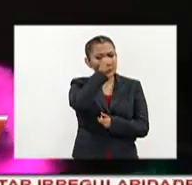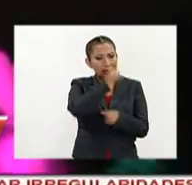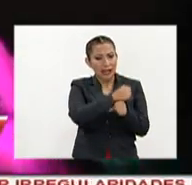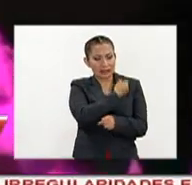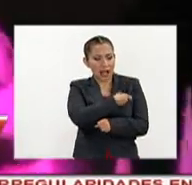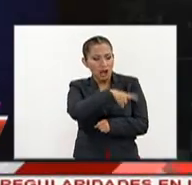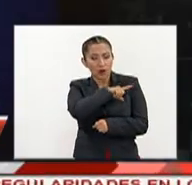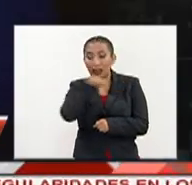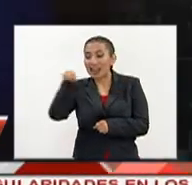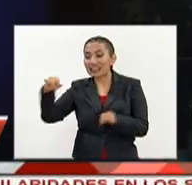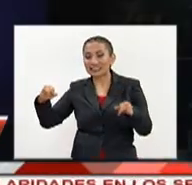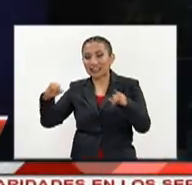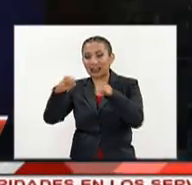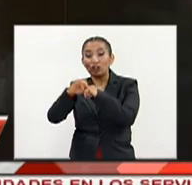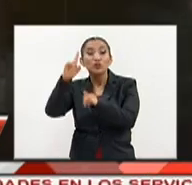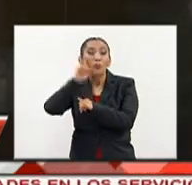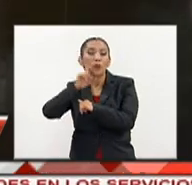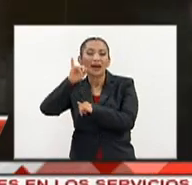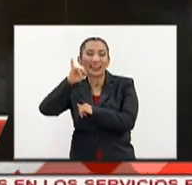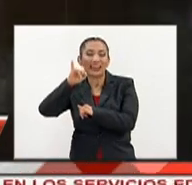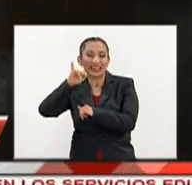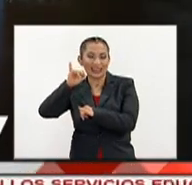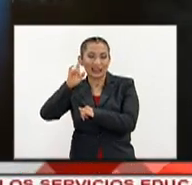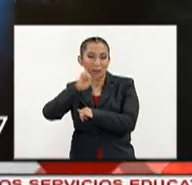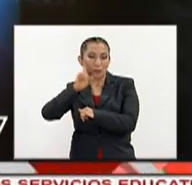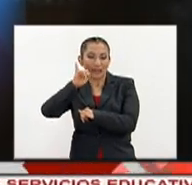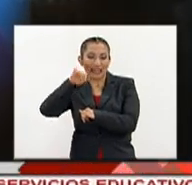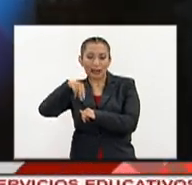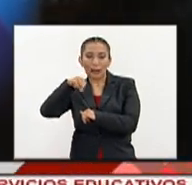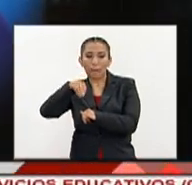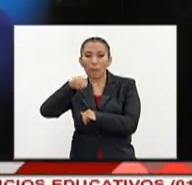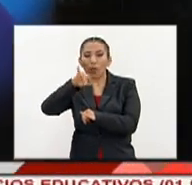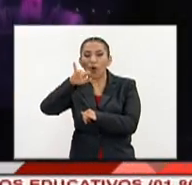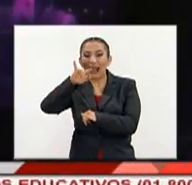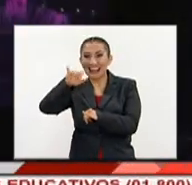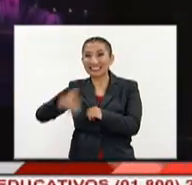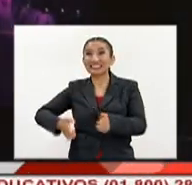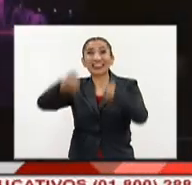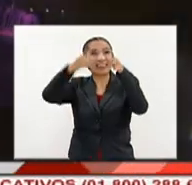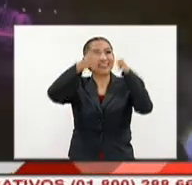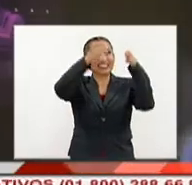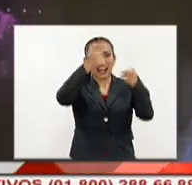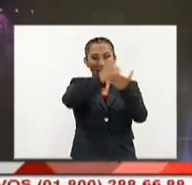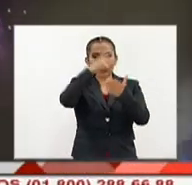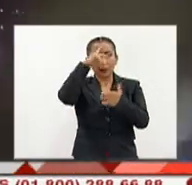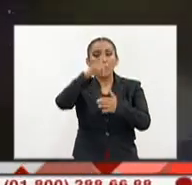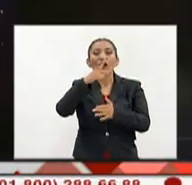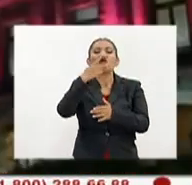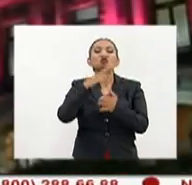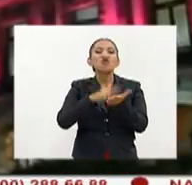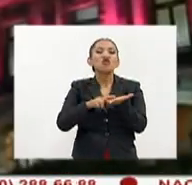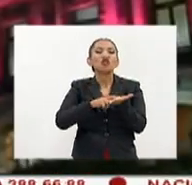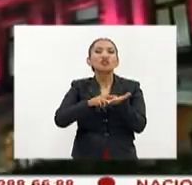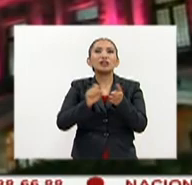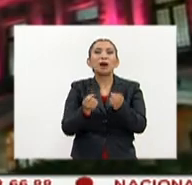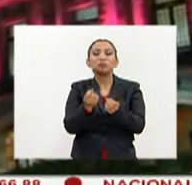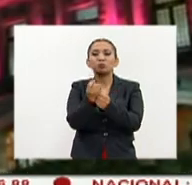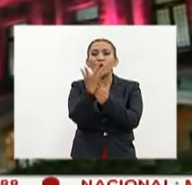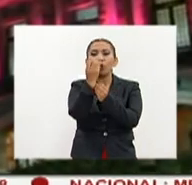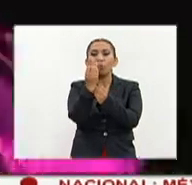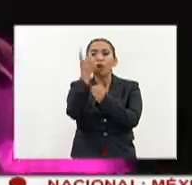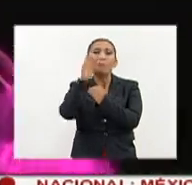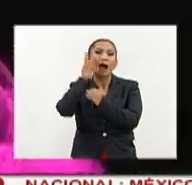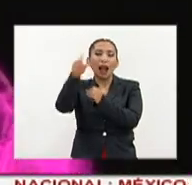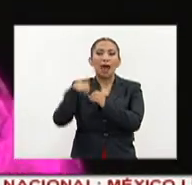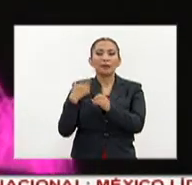la Ciudad de México y el Instituto de las Mujeres de la capital, monumentos de esta ciudad se iluminaron de rosa para conmemorar el Día Internacional